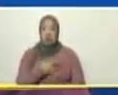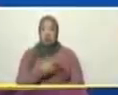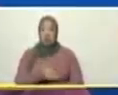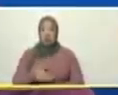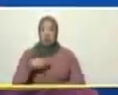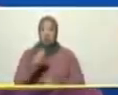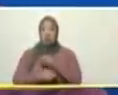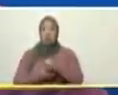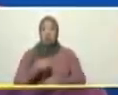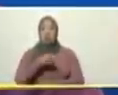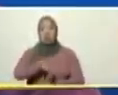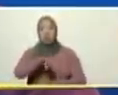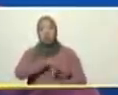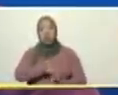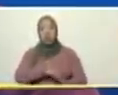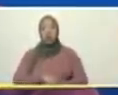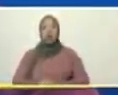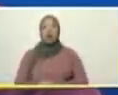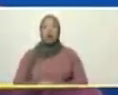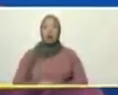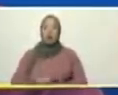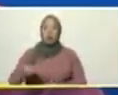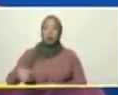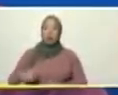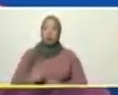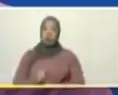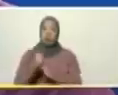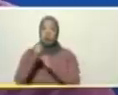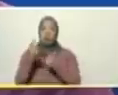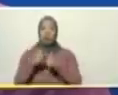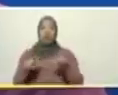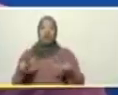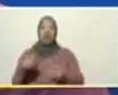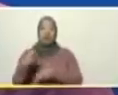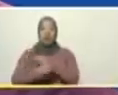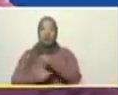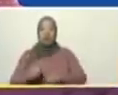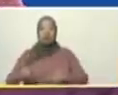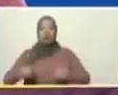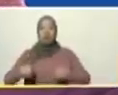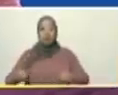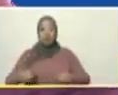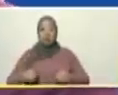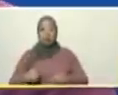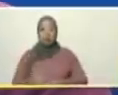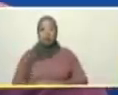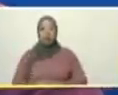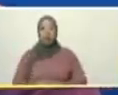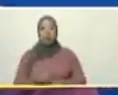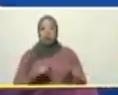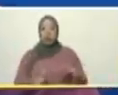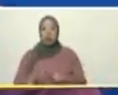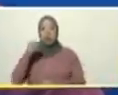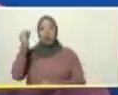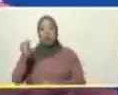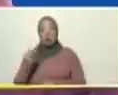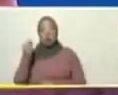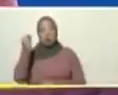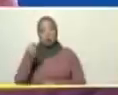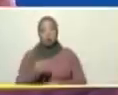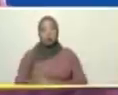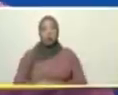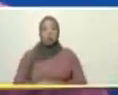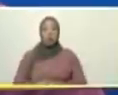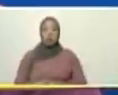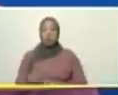de la construcción del socialismo, de la superación del neoliberalismo y del capitalismo sigue vigente y que ellos ya no creen en ello. Y que